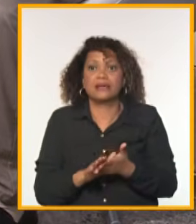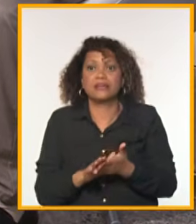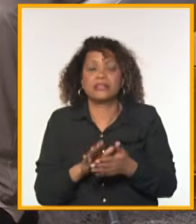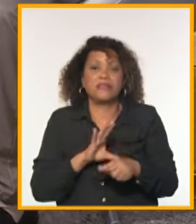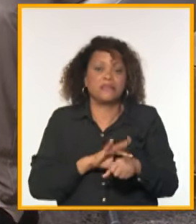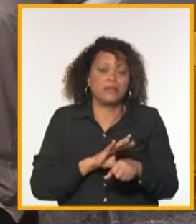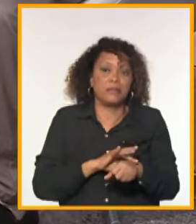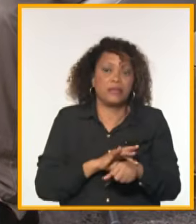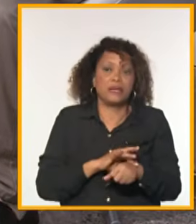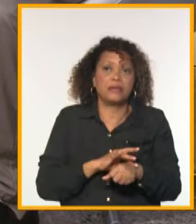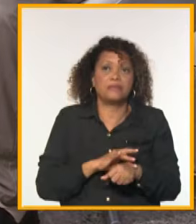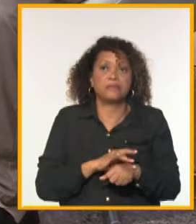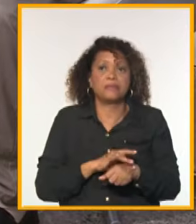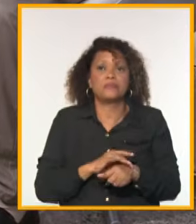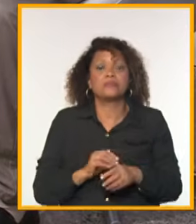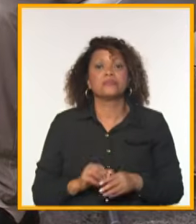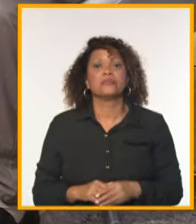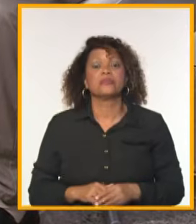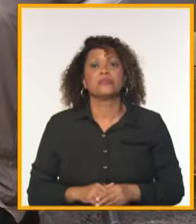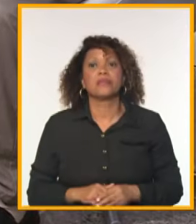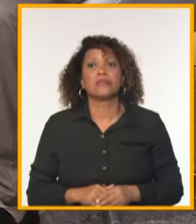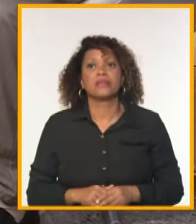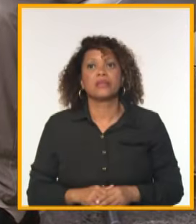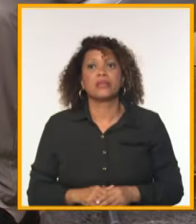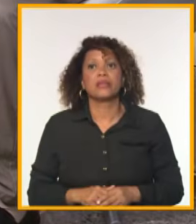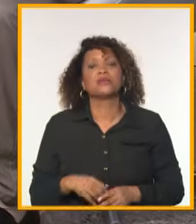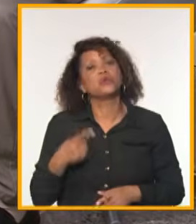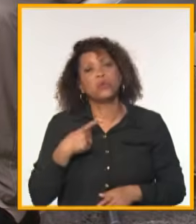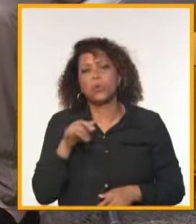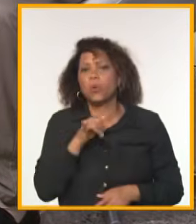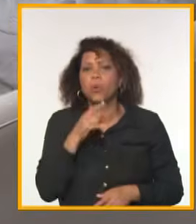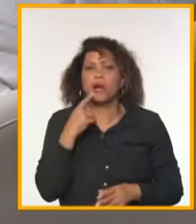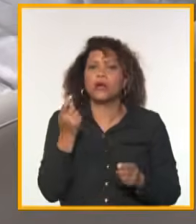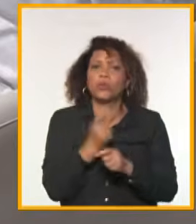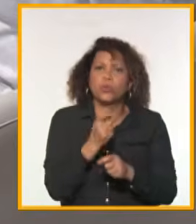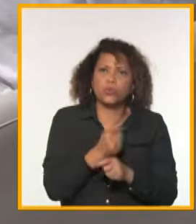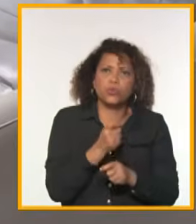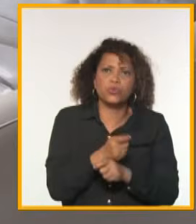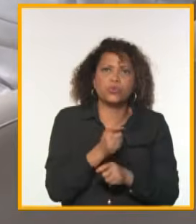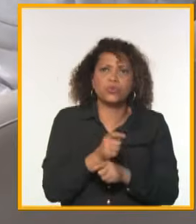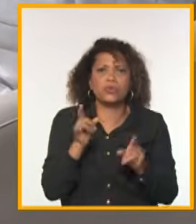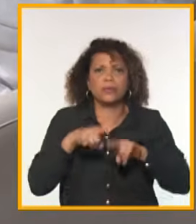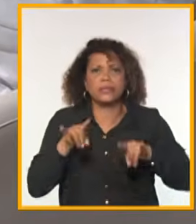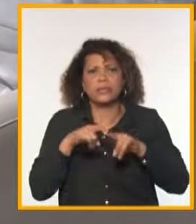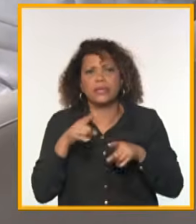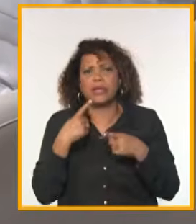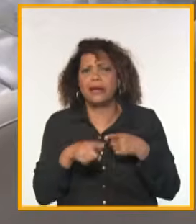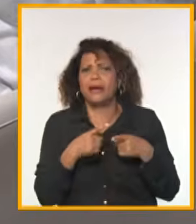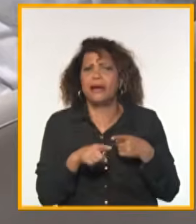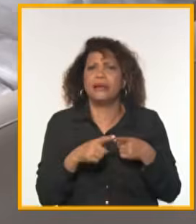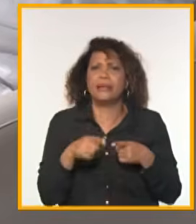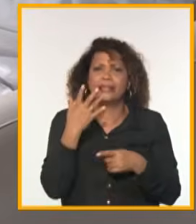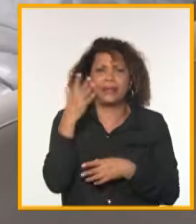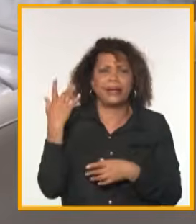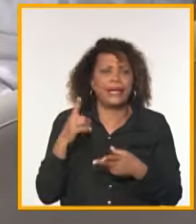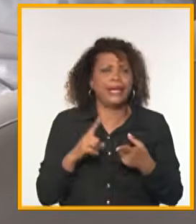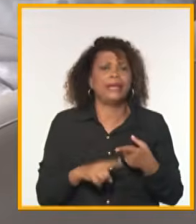día yo conozco, y también tuve que coger cursos en universidades, ¿no?, extranjeras,